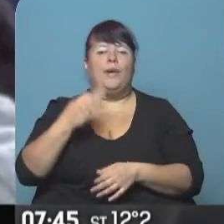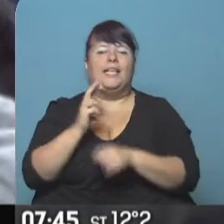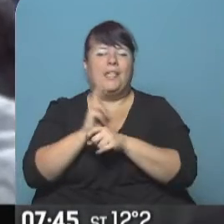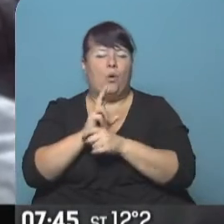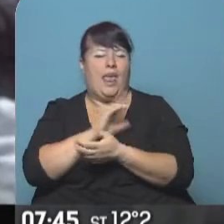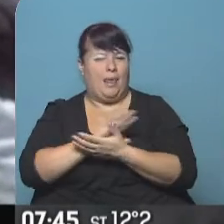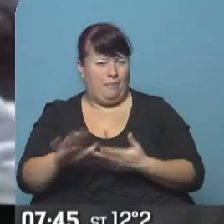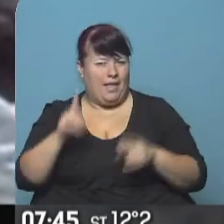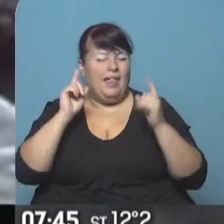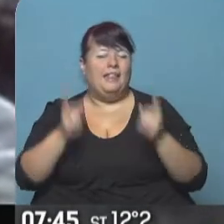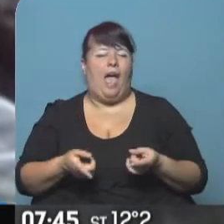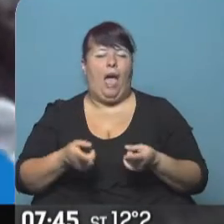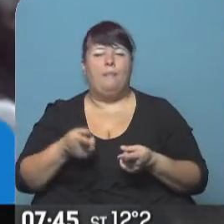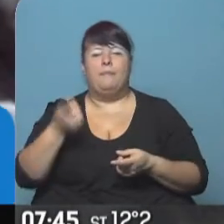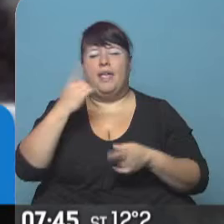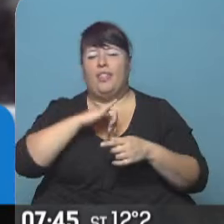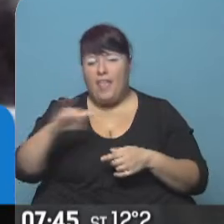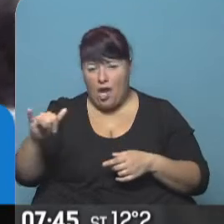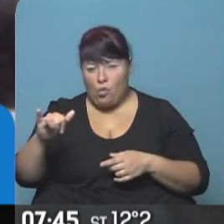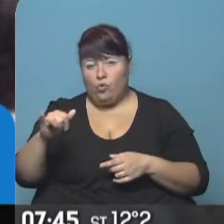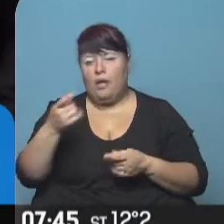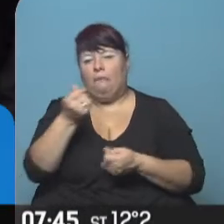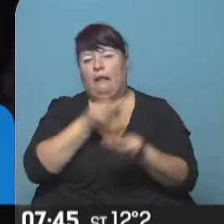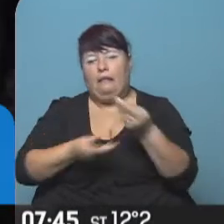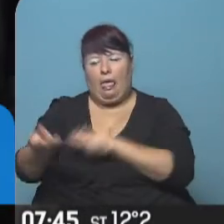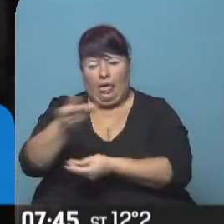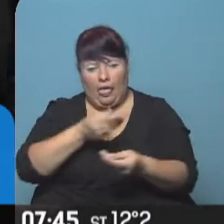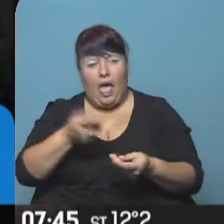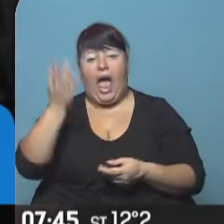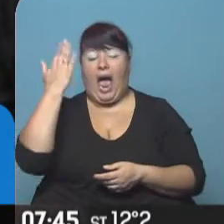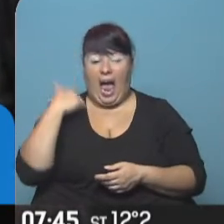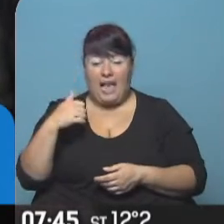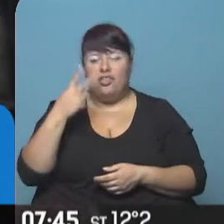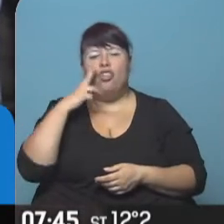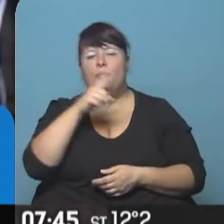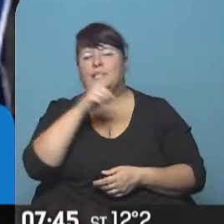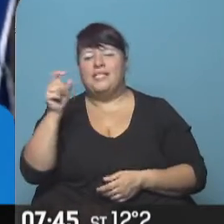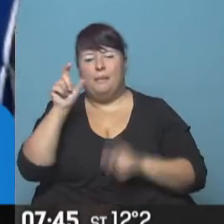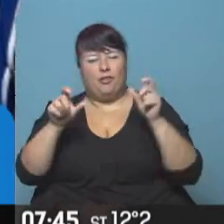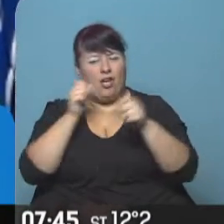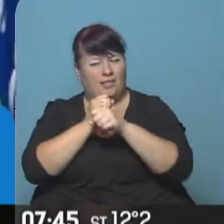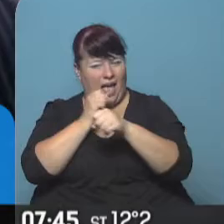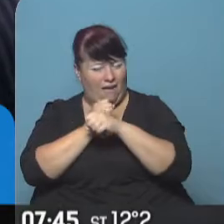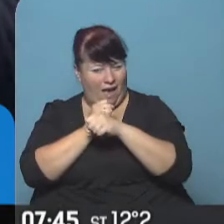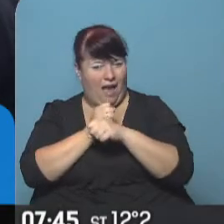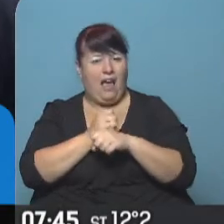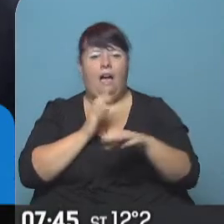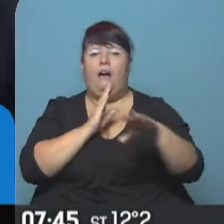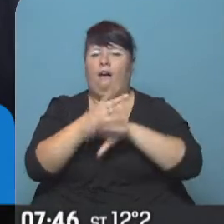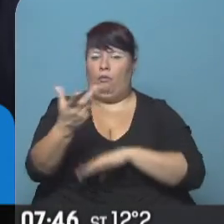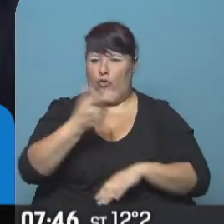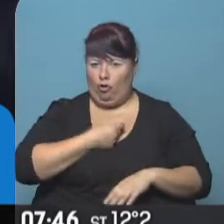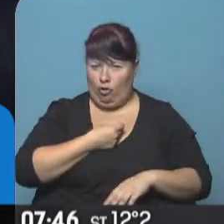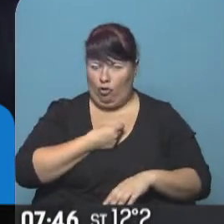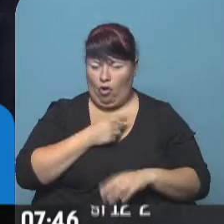e higiene y también denuncian desvíos de fondos. En el día de ayer, cerca de 2.100 trabajadores no pudieron